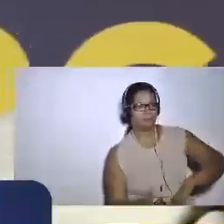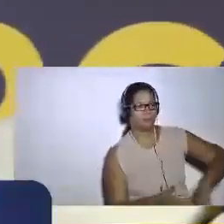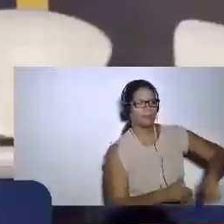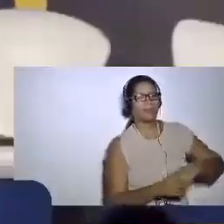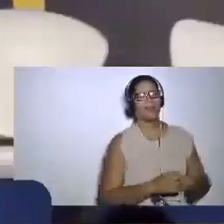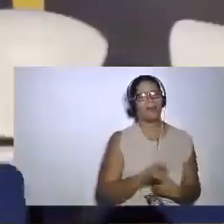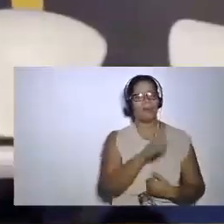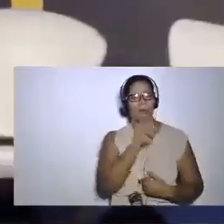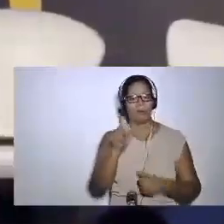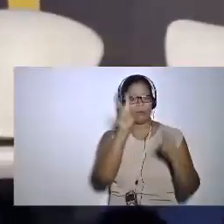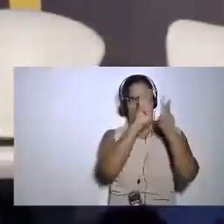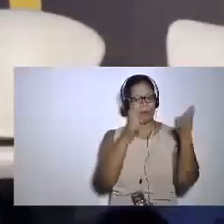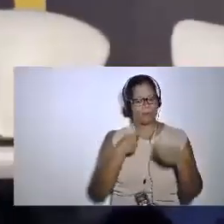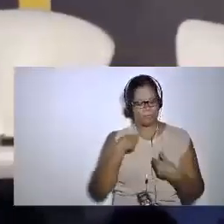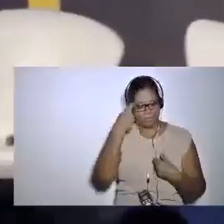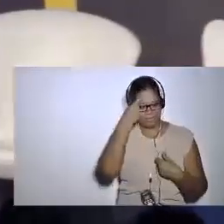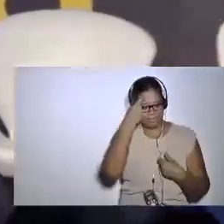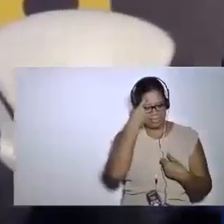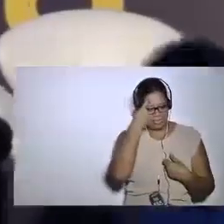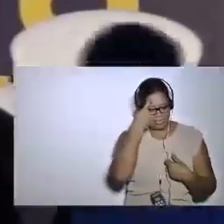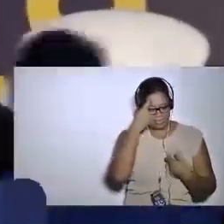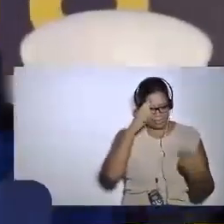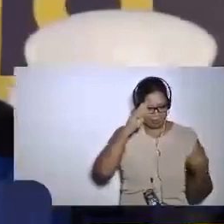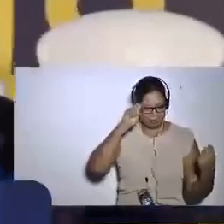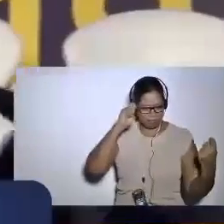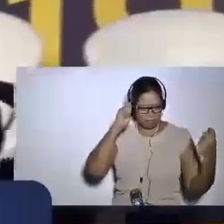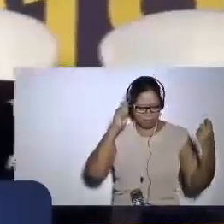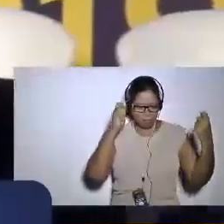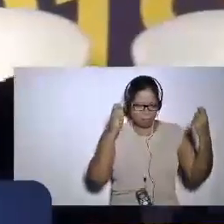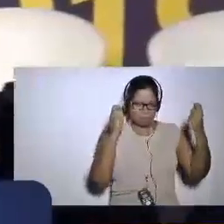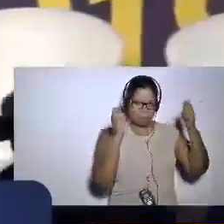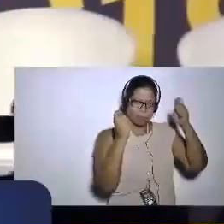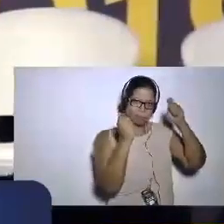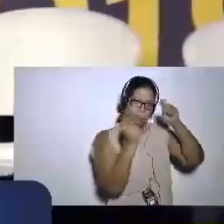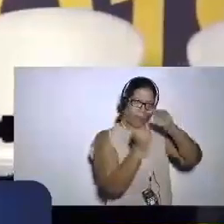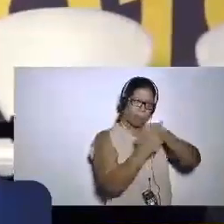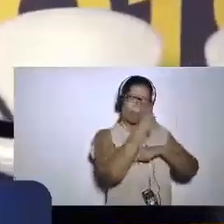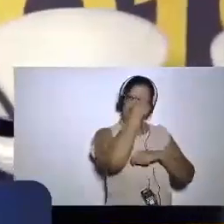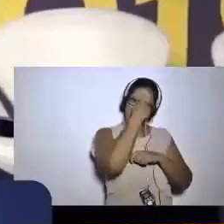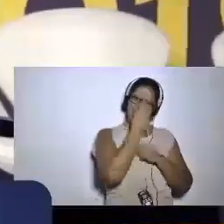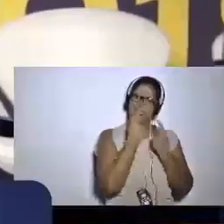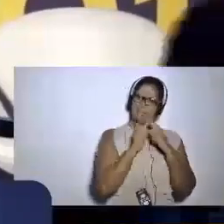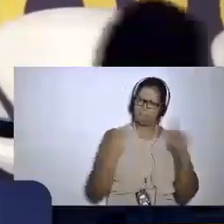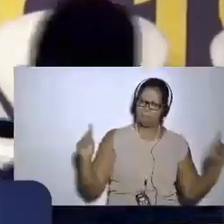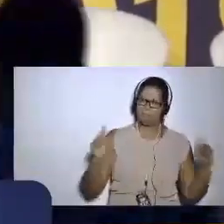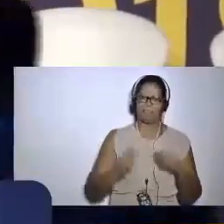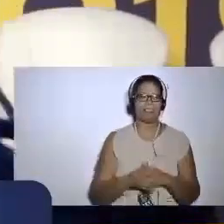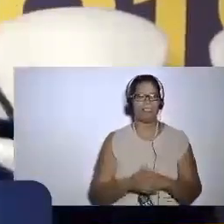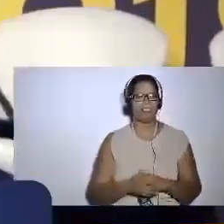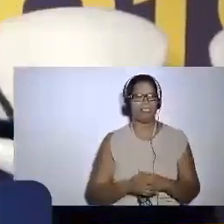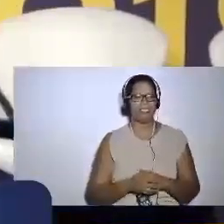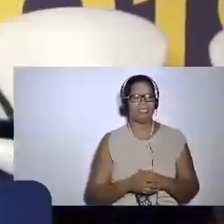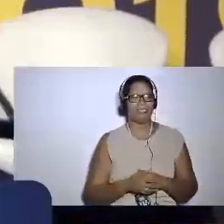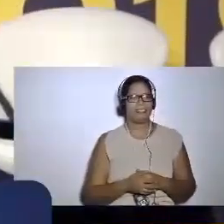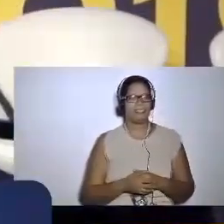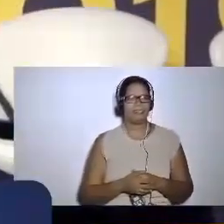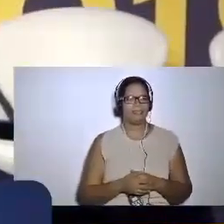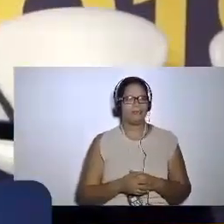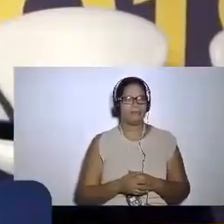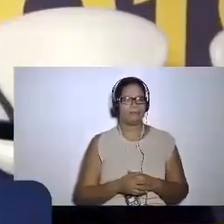Otro asunto, otro tema en el cual mi mente, si no está cambiando, por lo menos...